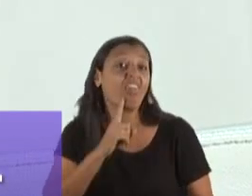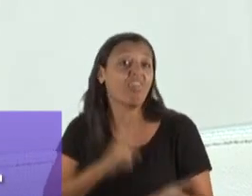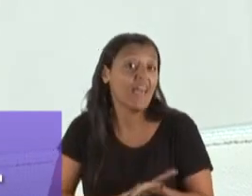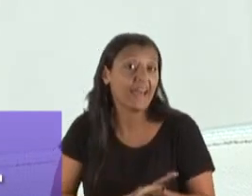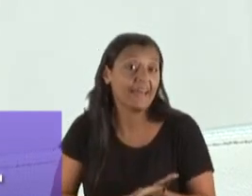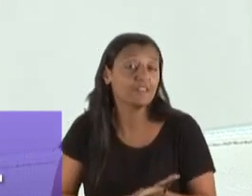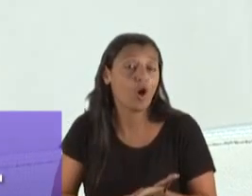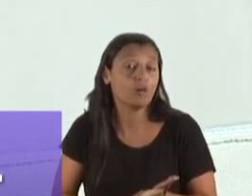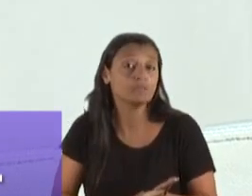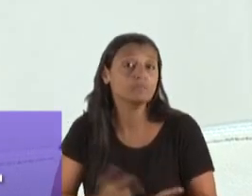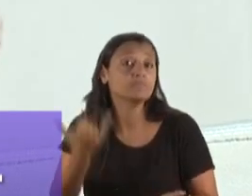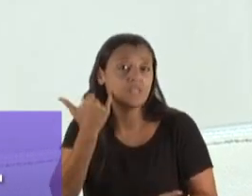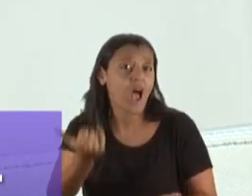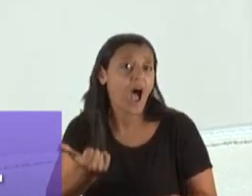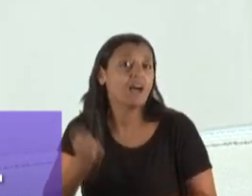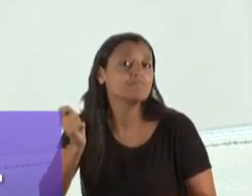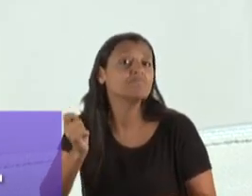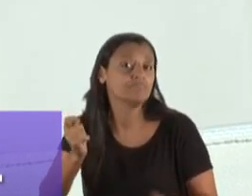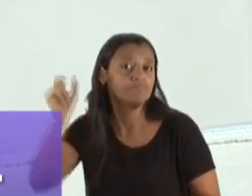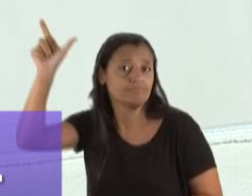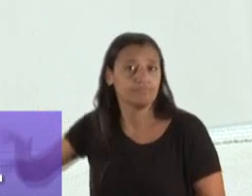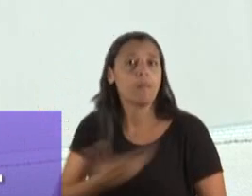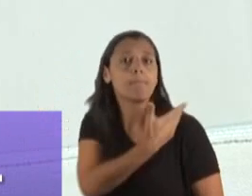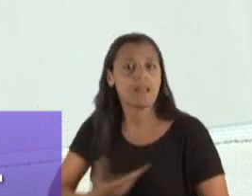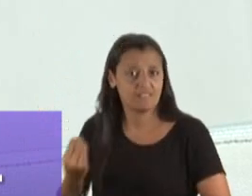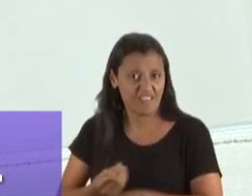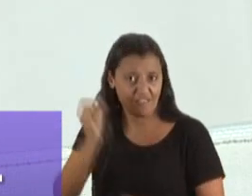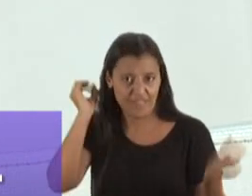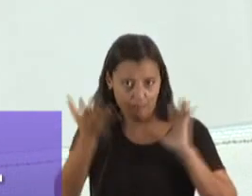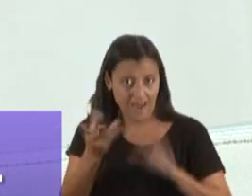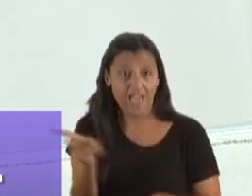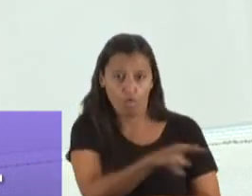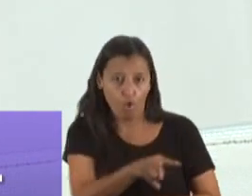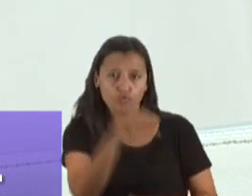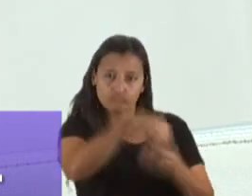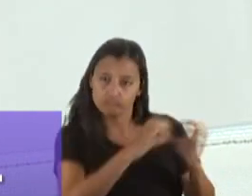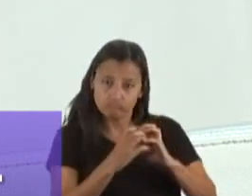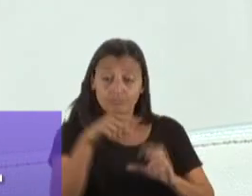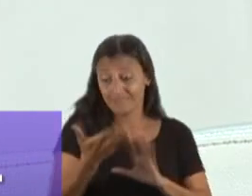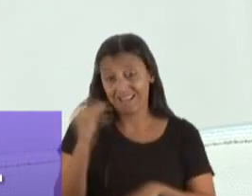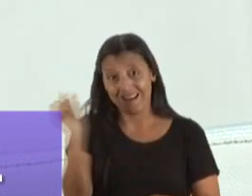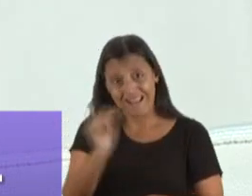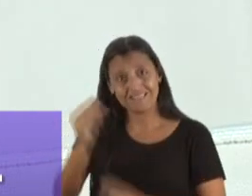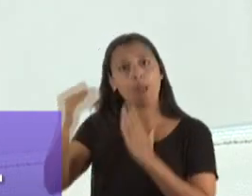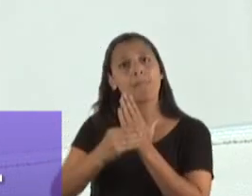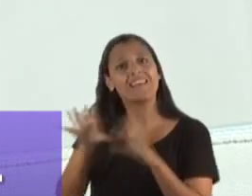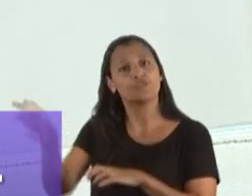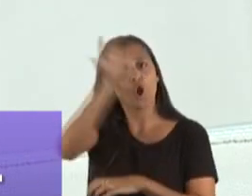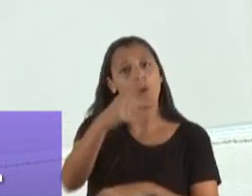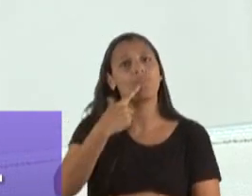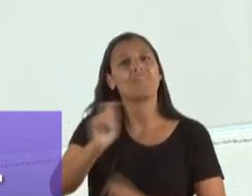pronunció, que sacó el gobierno de Javier Milei. Recién el ministro del Interior, Guillermo Francos, en una